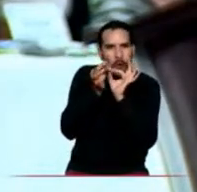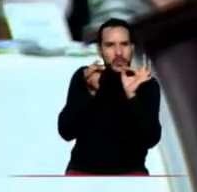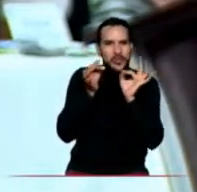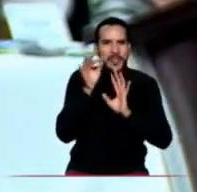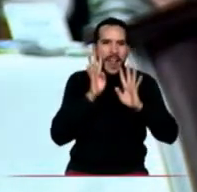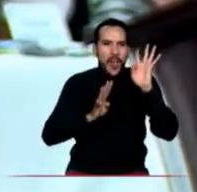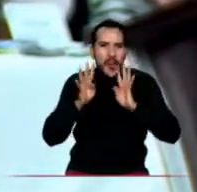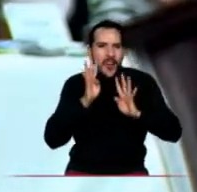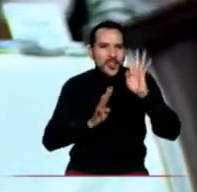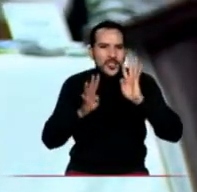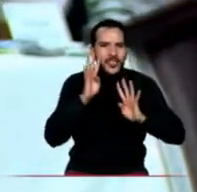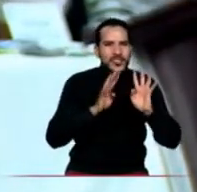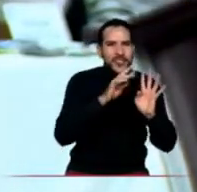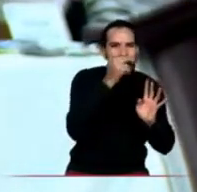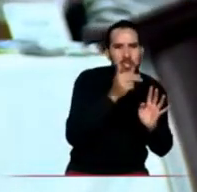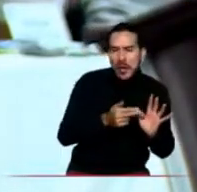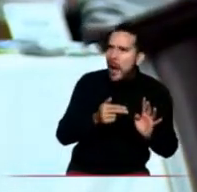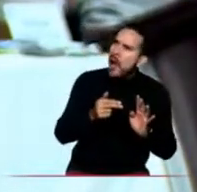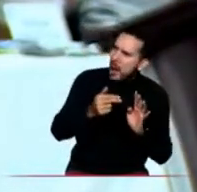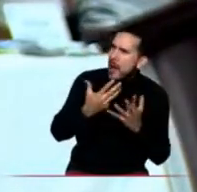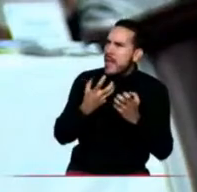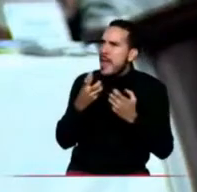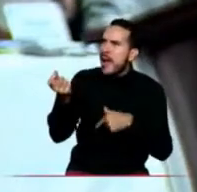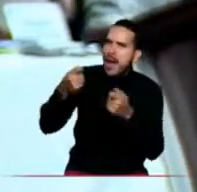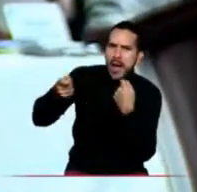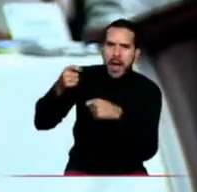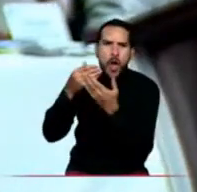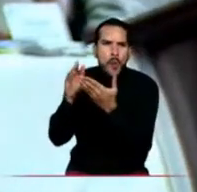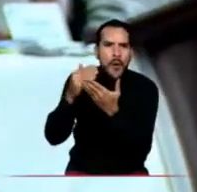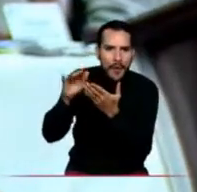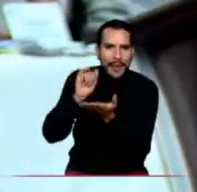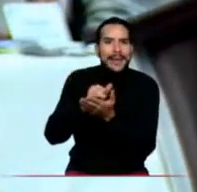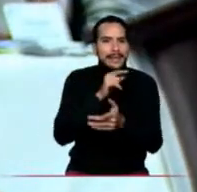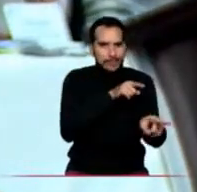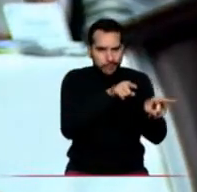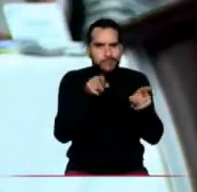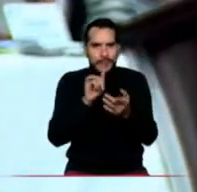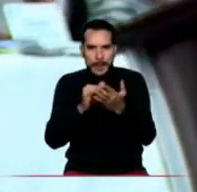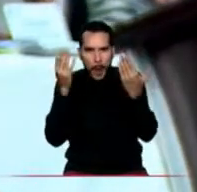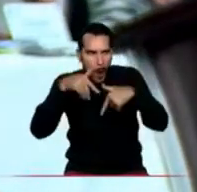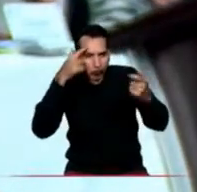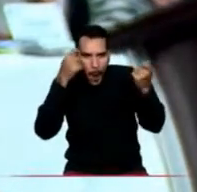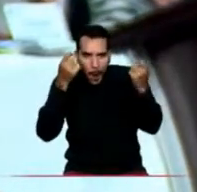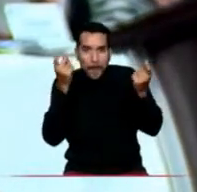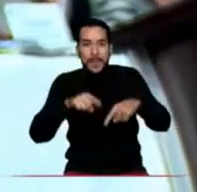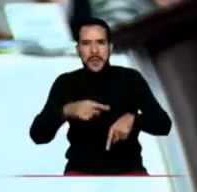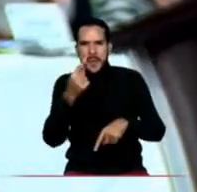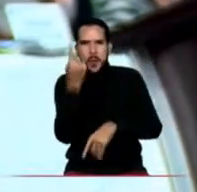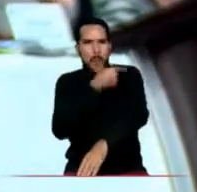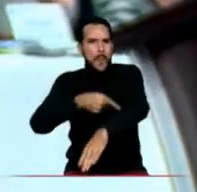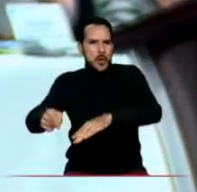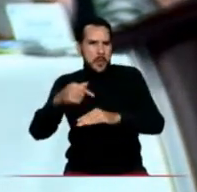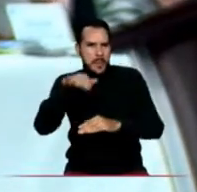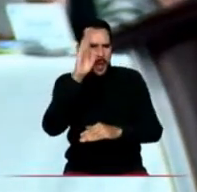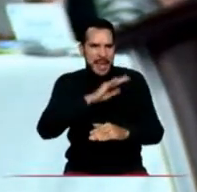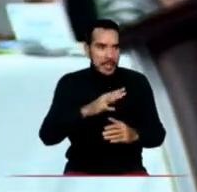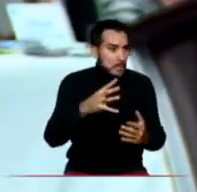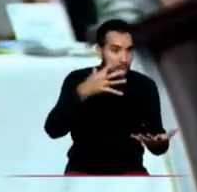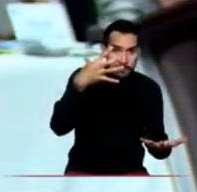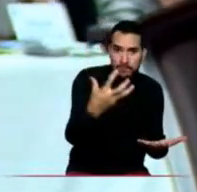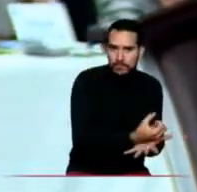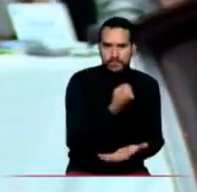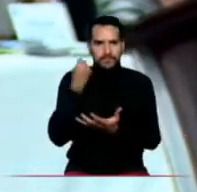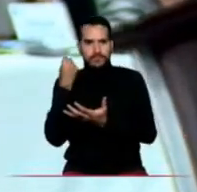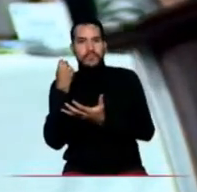a niños, niñas y adolescentes. Además, se les incautaron 1.241.000 pesos, 1.250 gramos